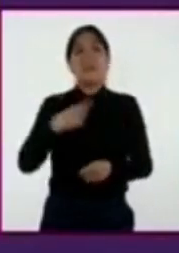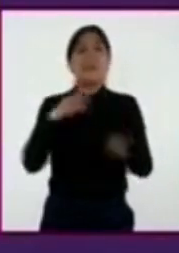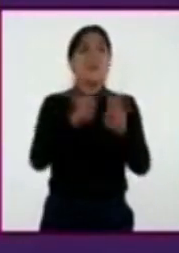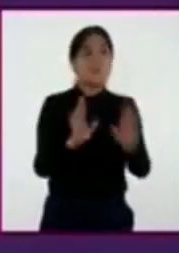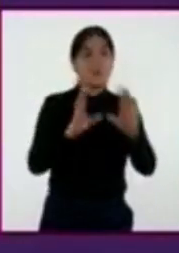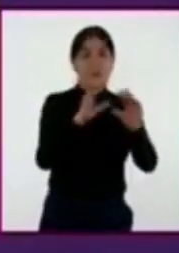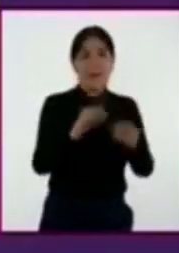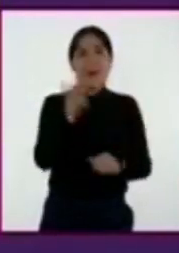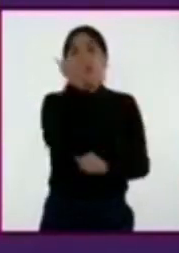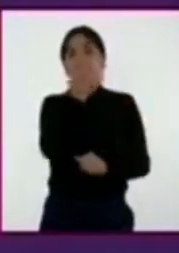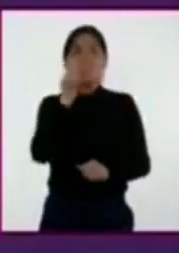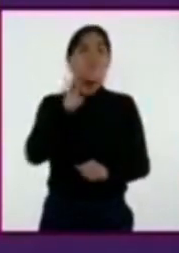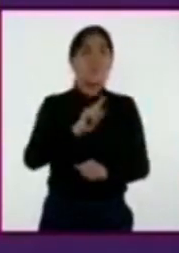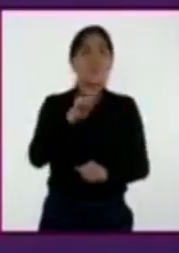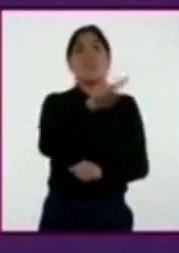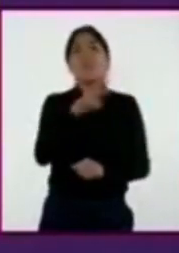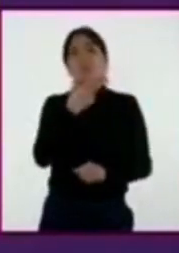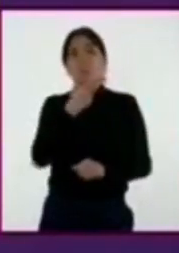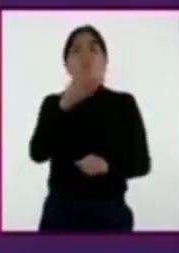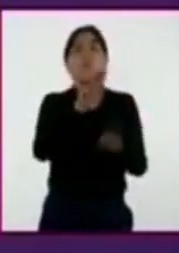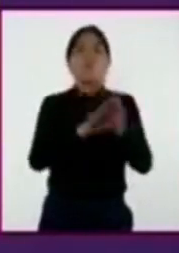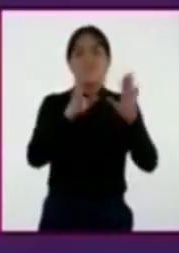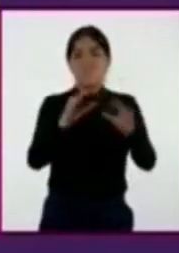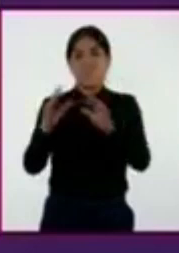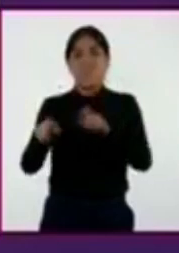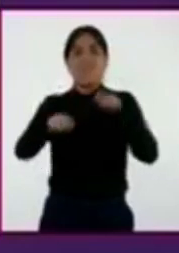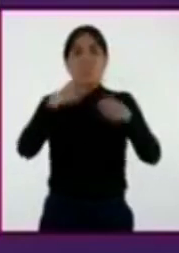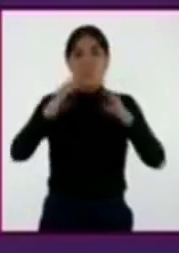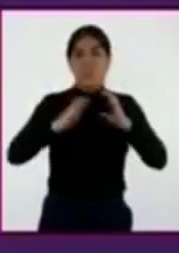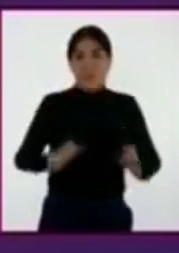distinguir sus posibilidades y límites motrices